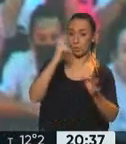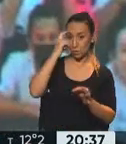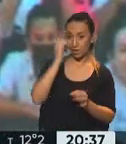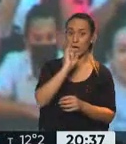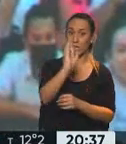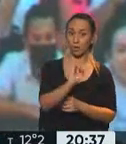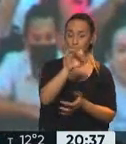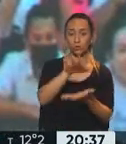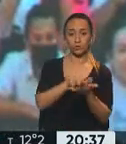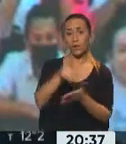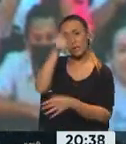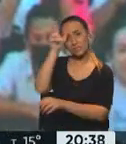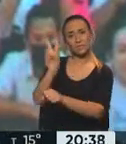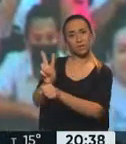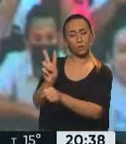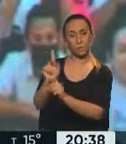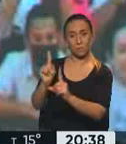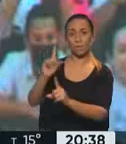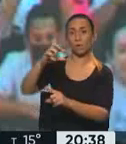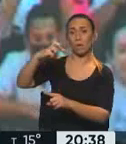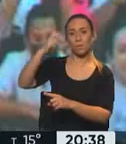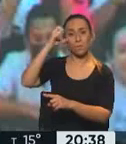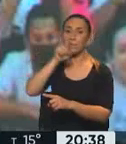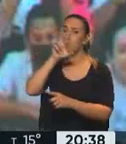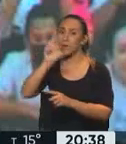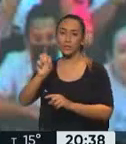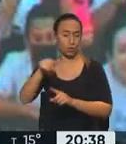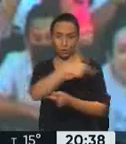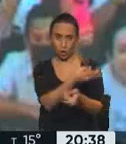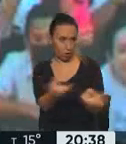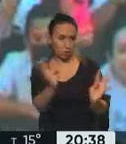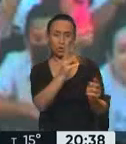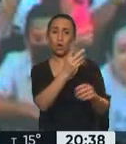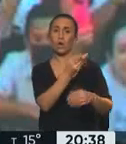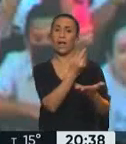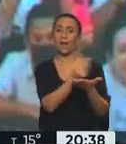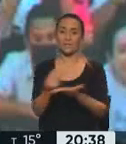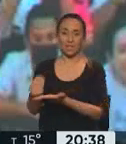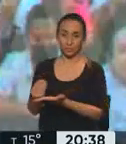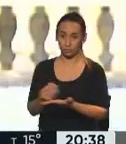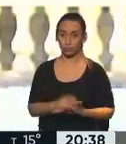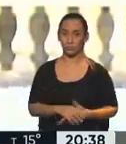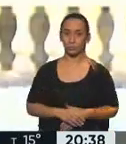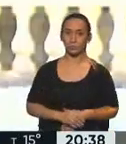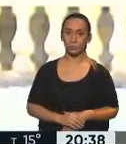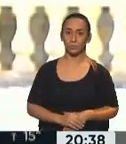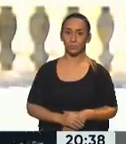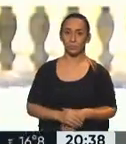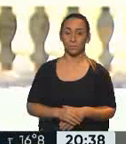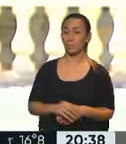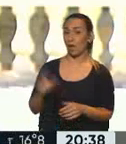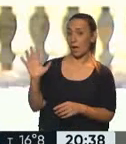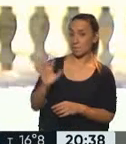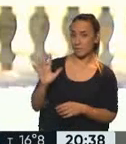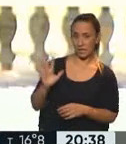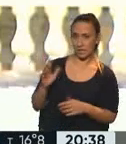acerca de la seguridad que tiene tanto Petro como el resto de los candidatos para las elecciones del 29 de mayo. Lo escuchamos. Ahí va. Todas las amenazas